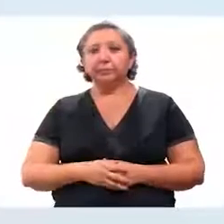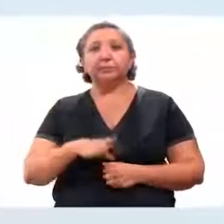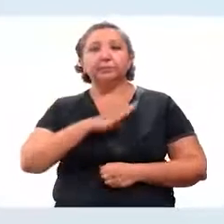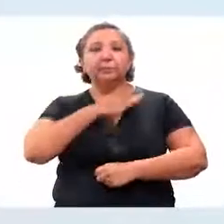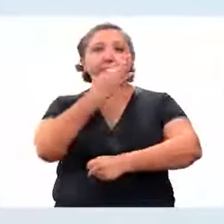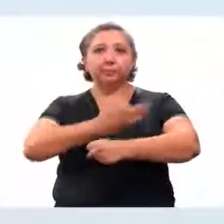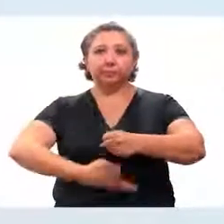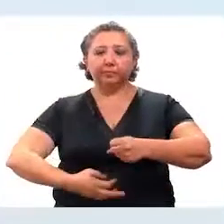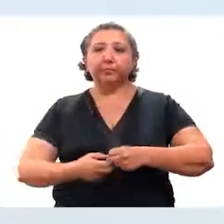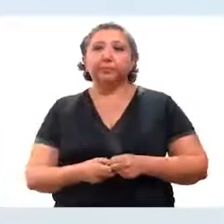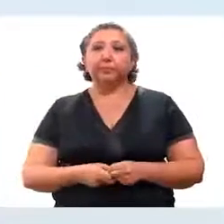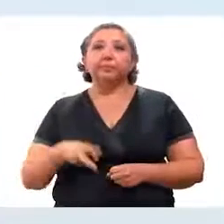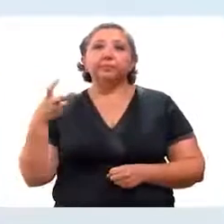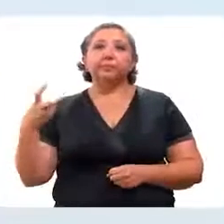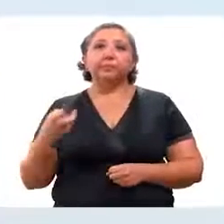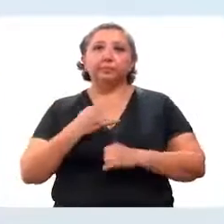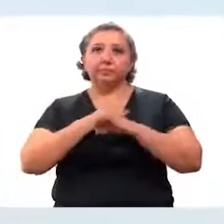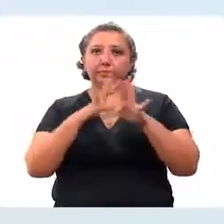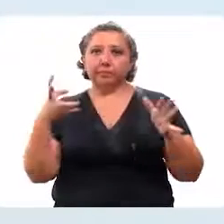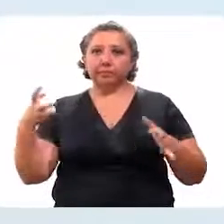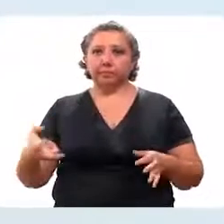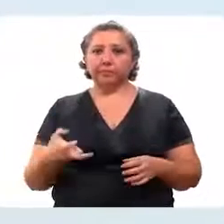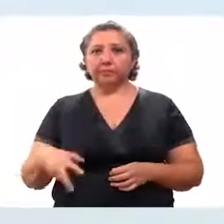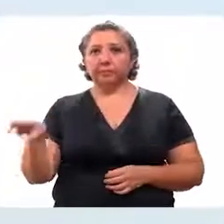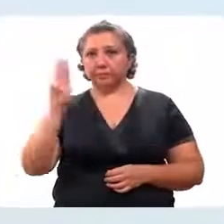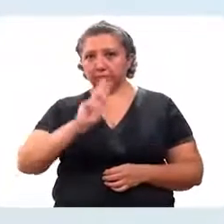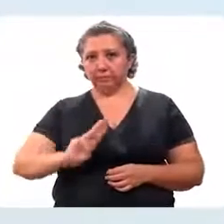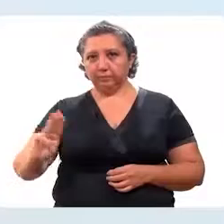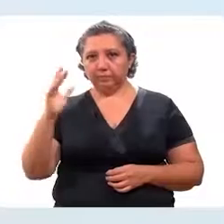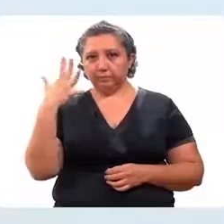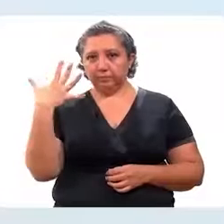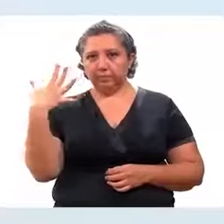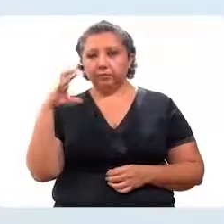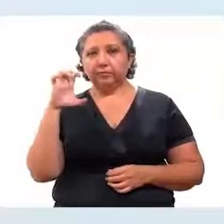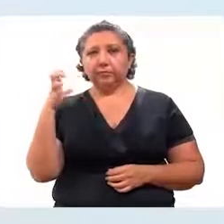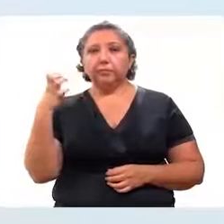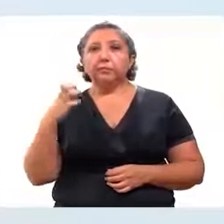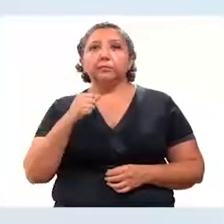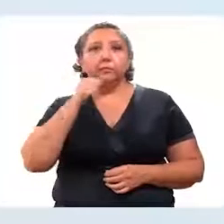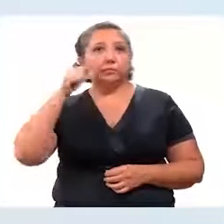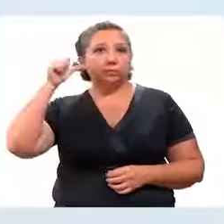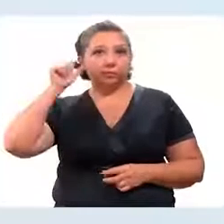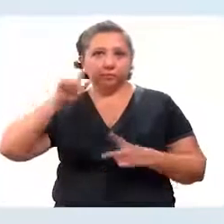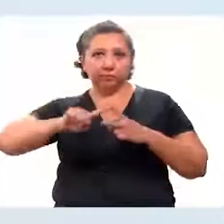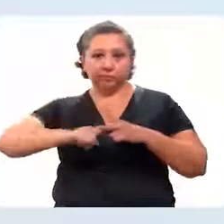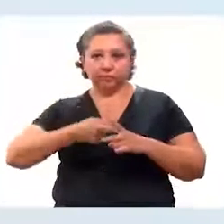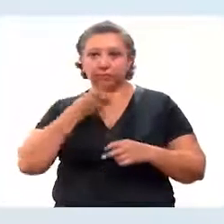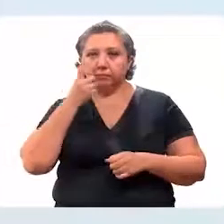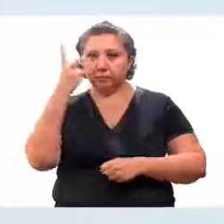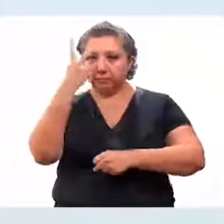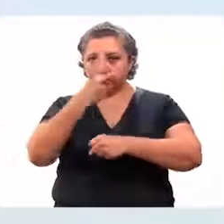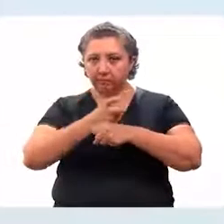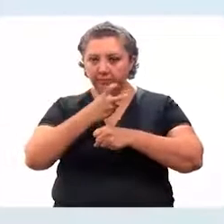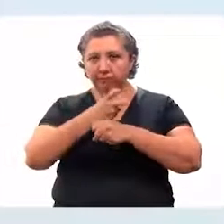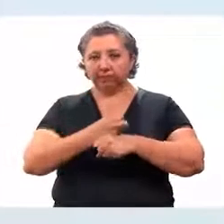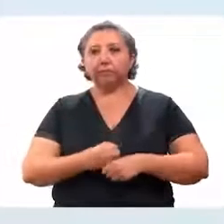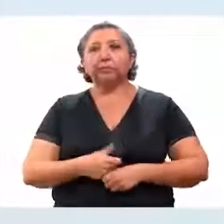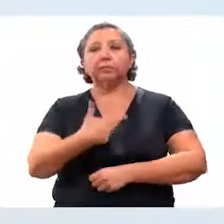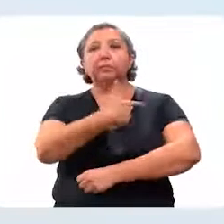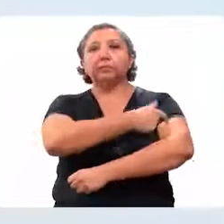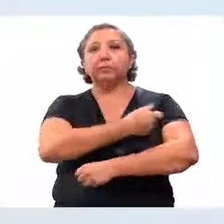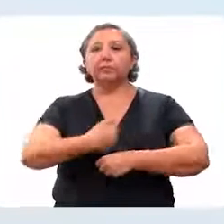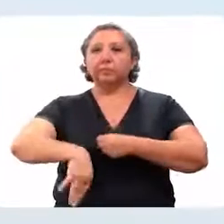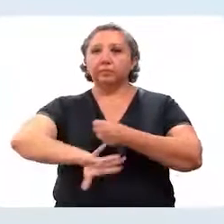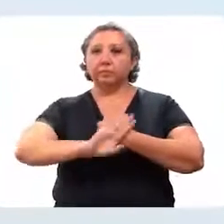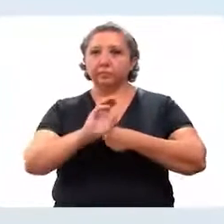Buenas tardes. Este es el parte médico de este miércoles 5 de enero. Ayer inició la aplicación de la segunda dosis de la vacuna